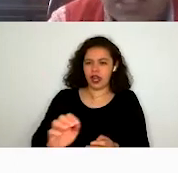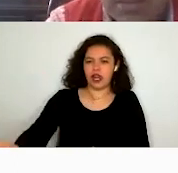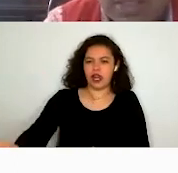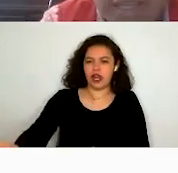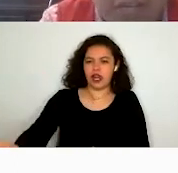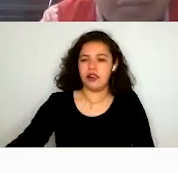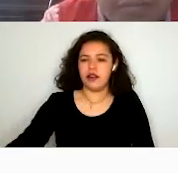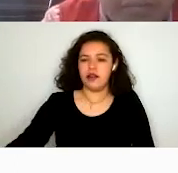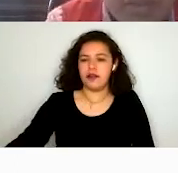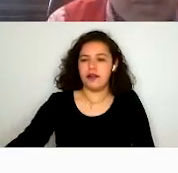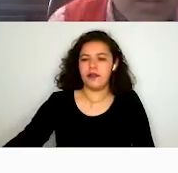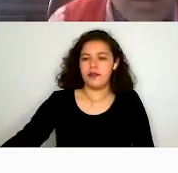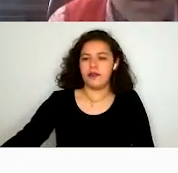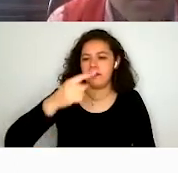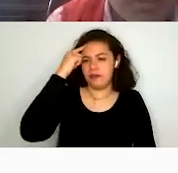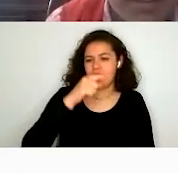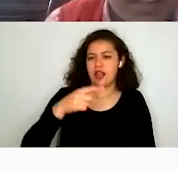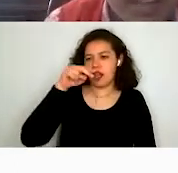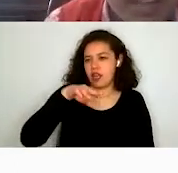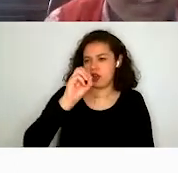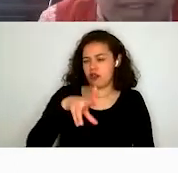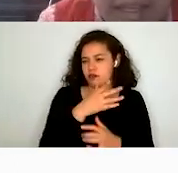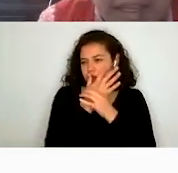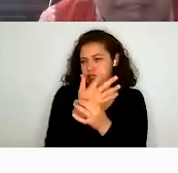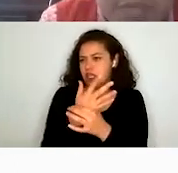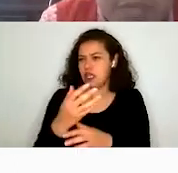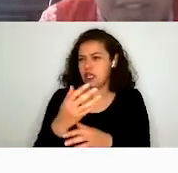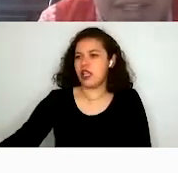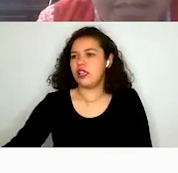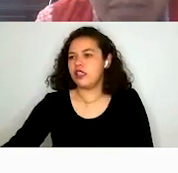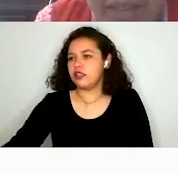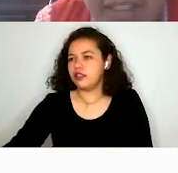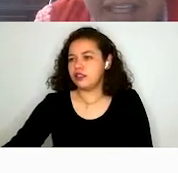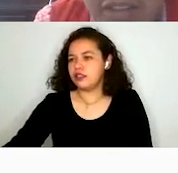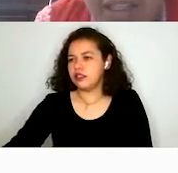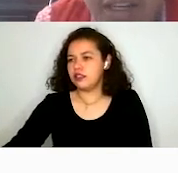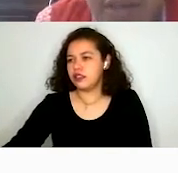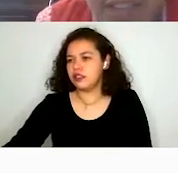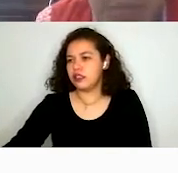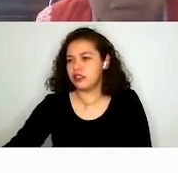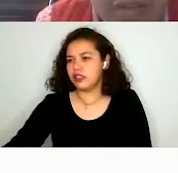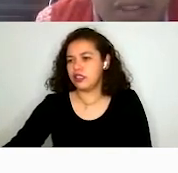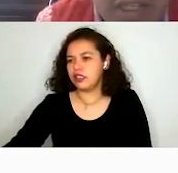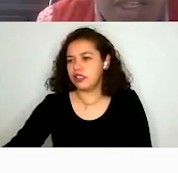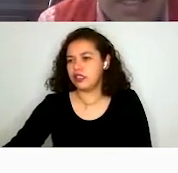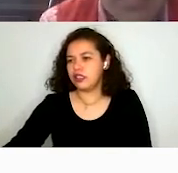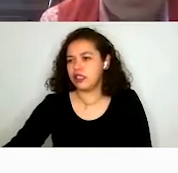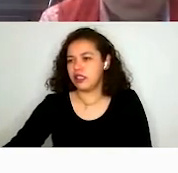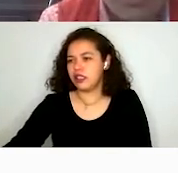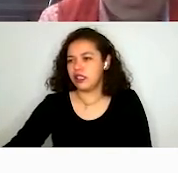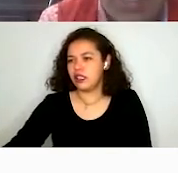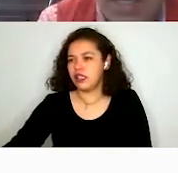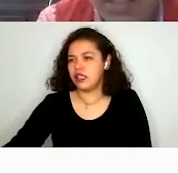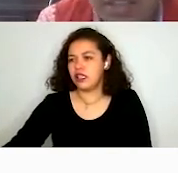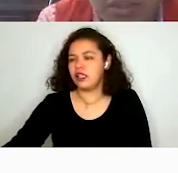lo que establezca la NOM. Fomentar actitudes de respuesta, diseñando escenarios para simulacros en ejercicios de